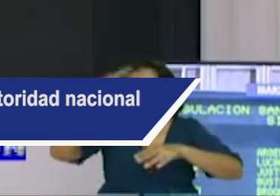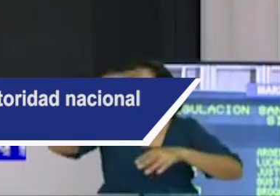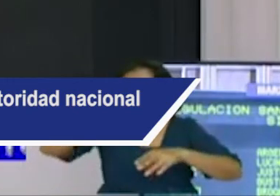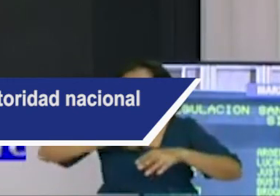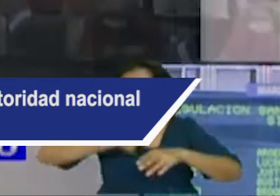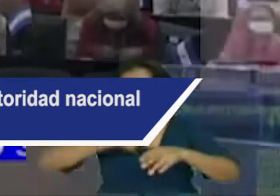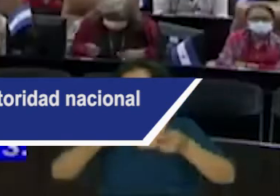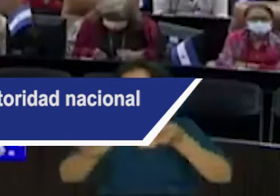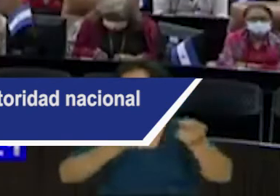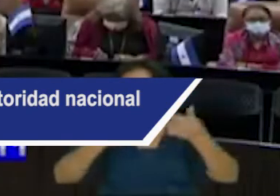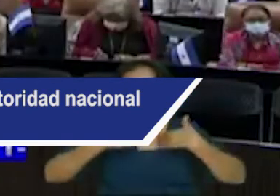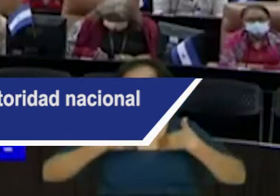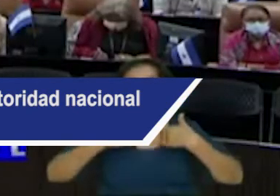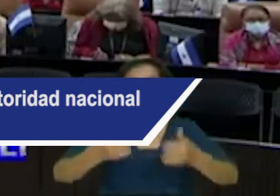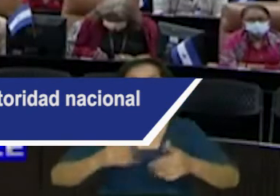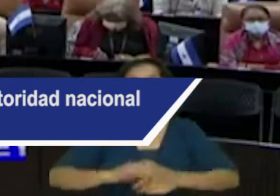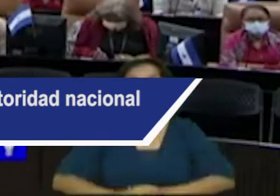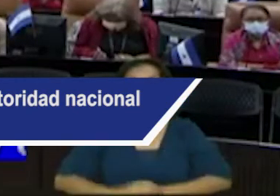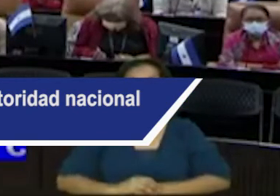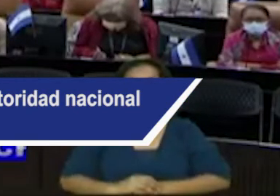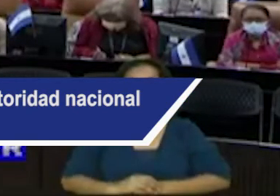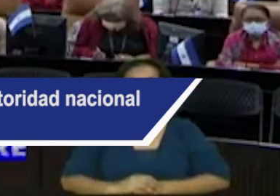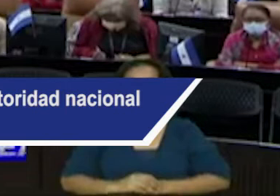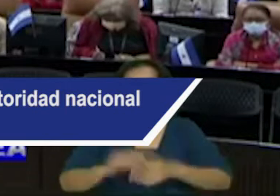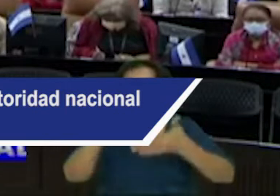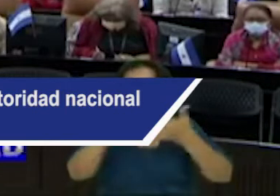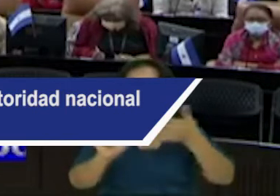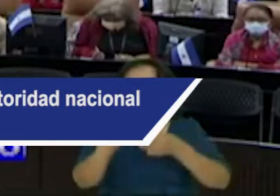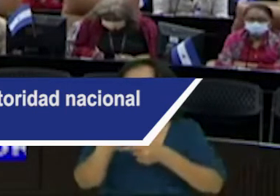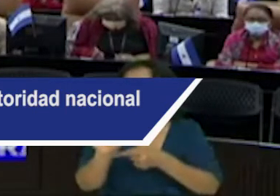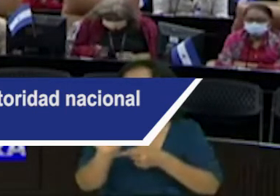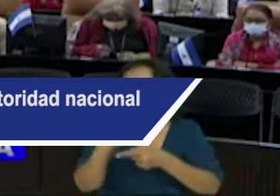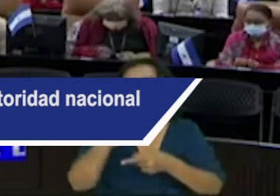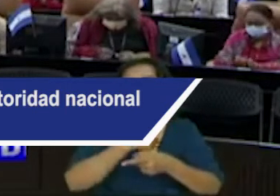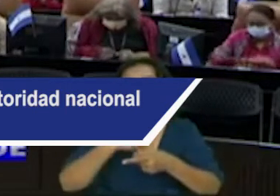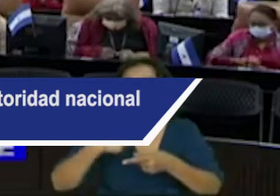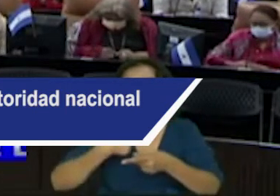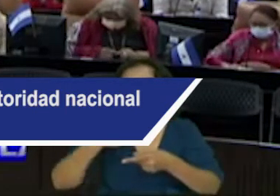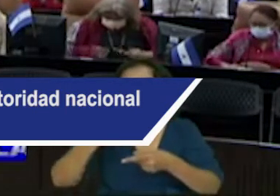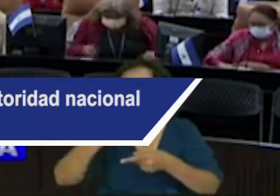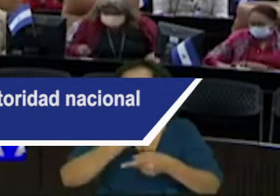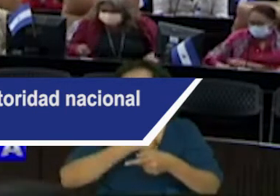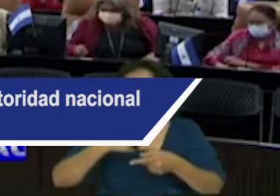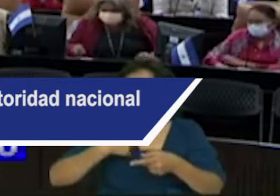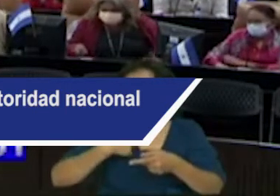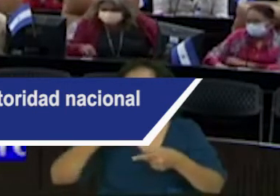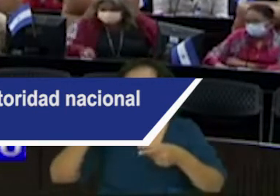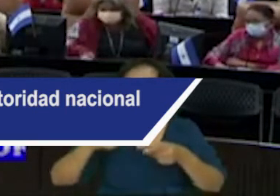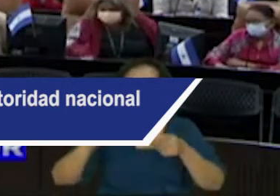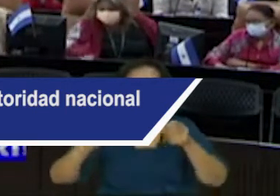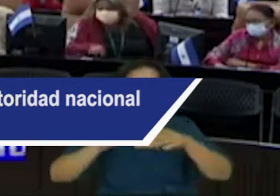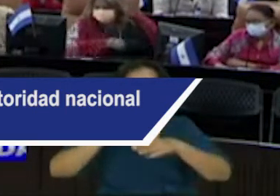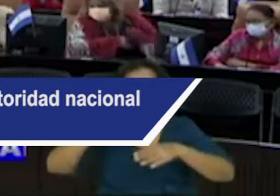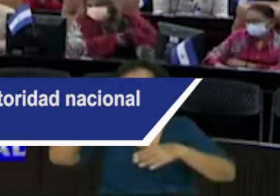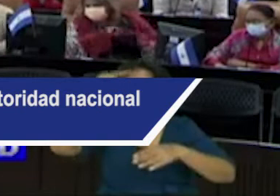Sanitaria. 75 votos bastaron para que los diputados sandinistas y sus aliados aprobaran ese jueves la ley creadora de la